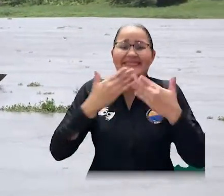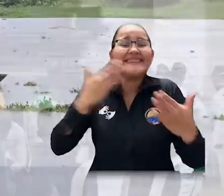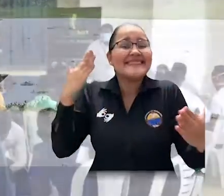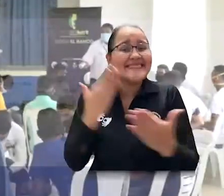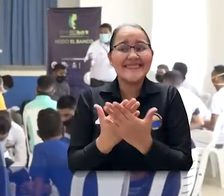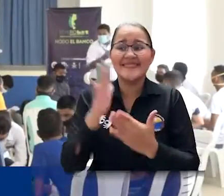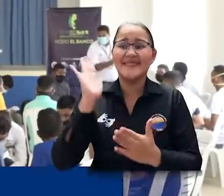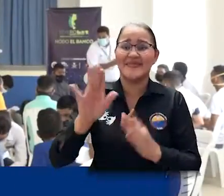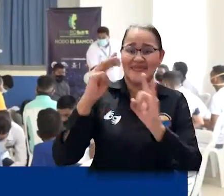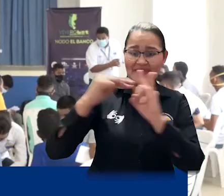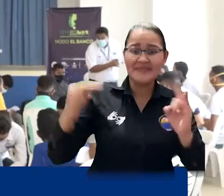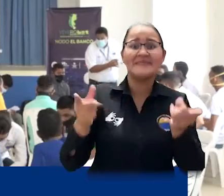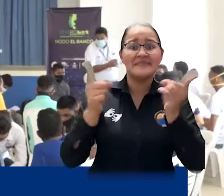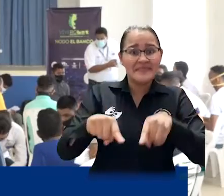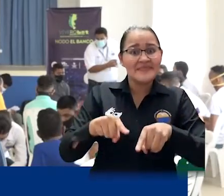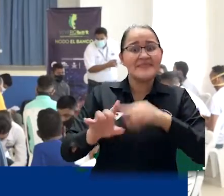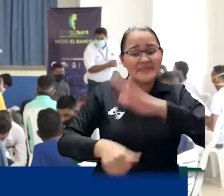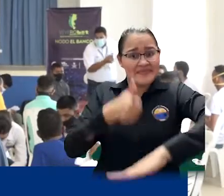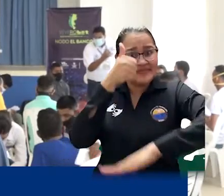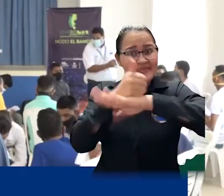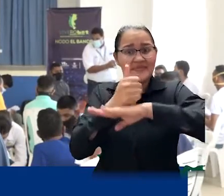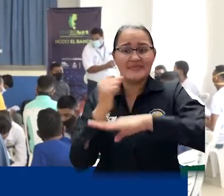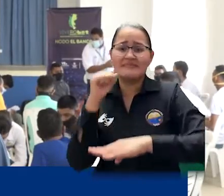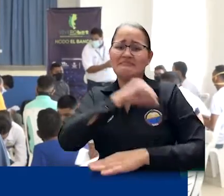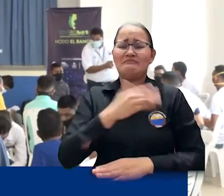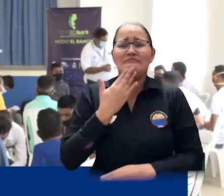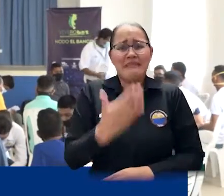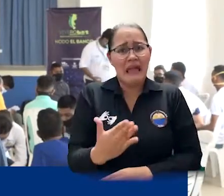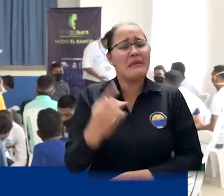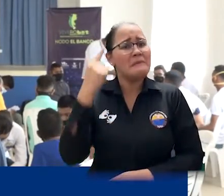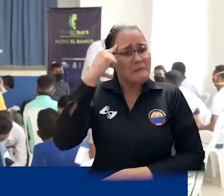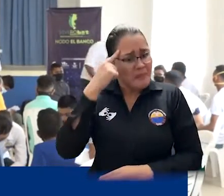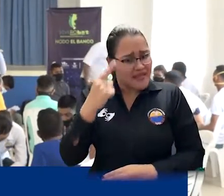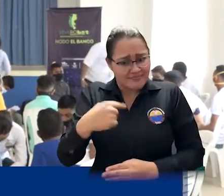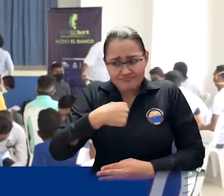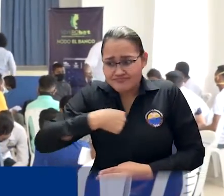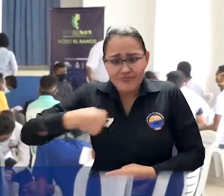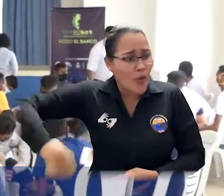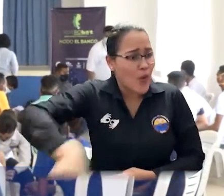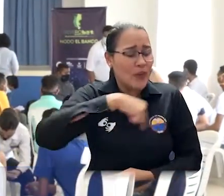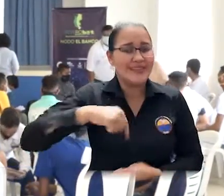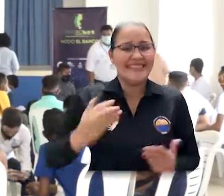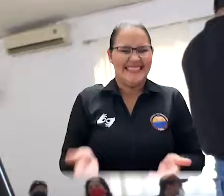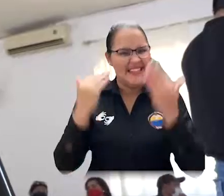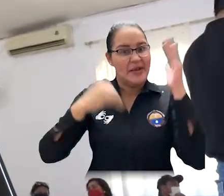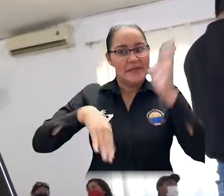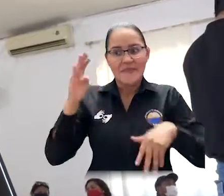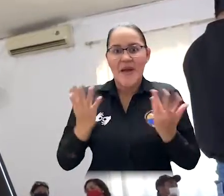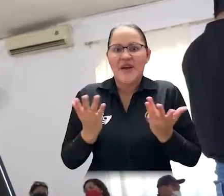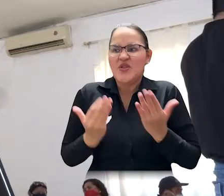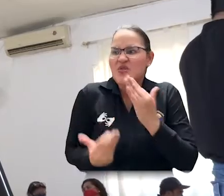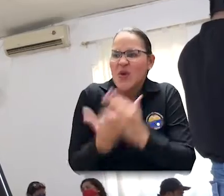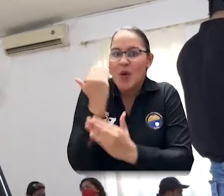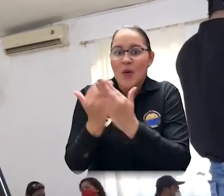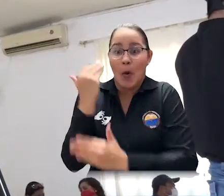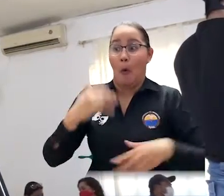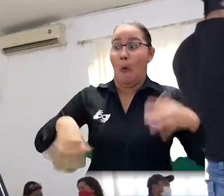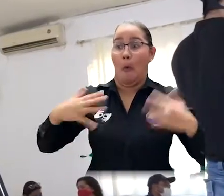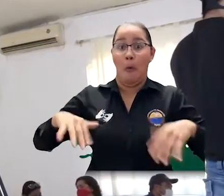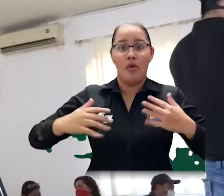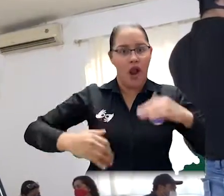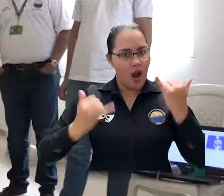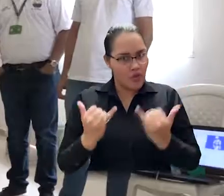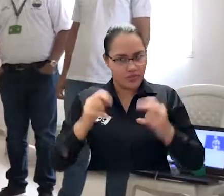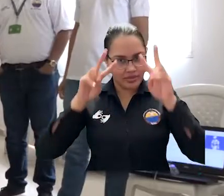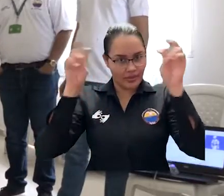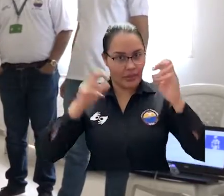Agradecido con la Universidad del Magdalena, con nuestro rector Pablo Vera, por tenernos en cuenta y que nos podamos articular con toda esta innovación,